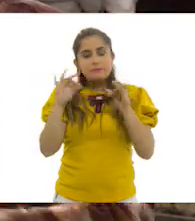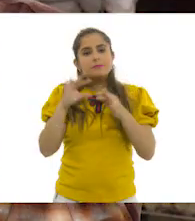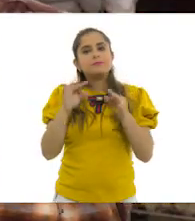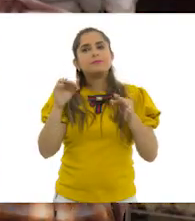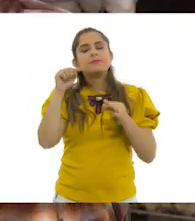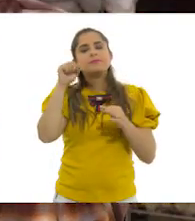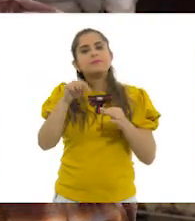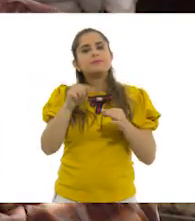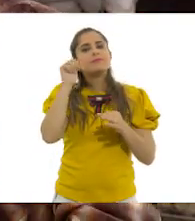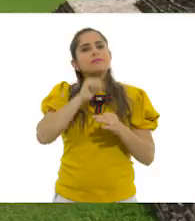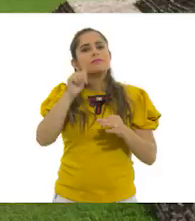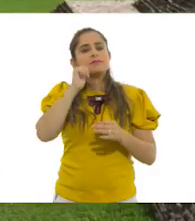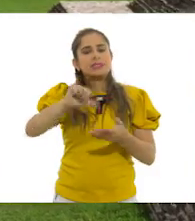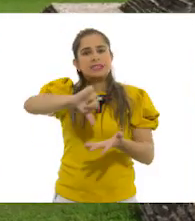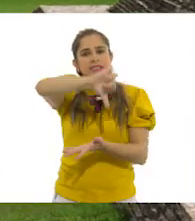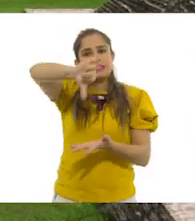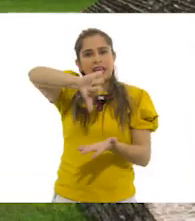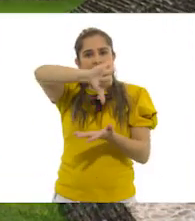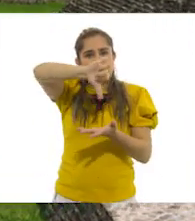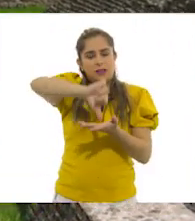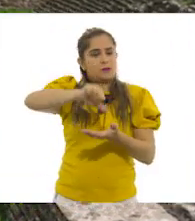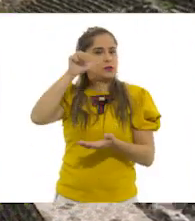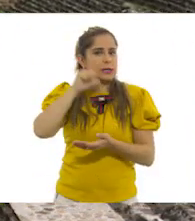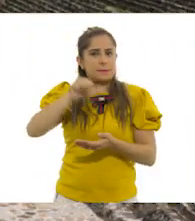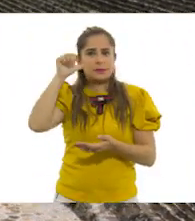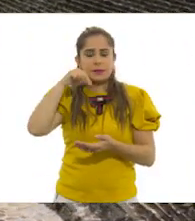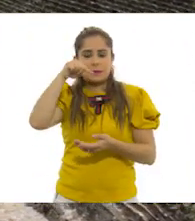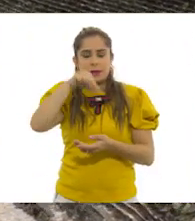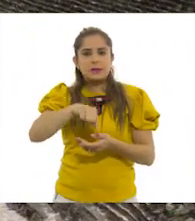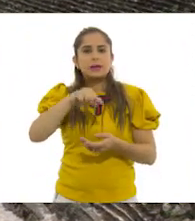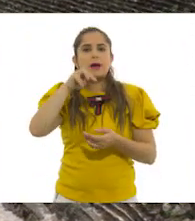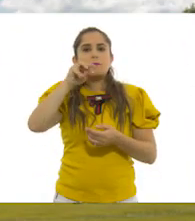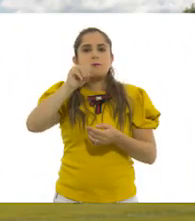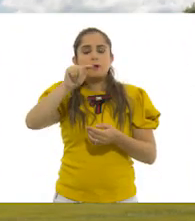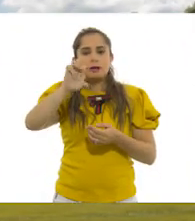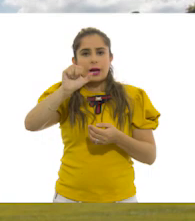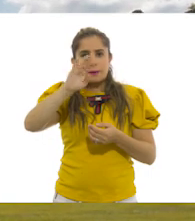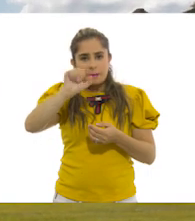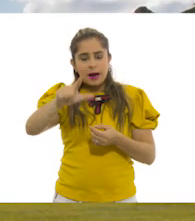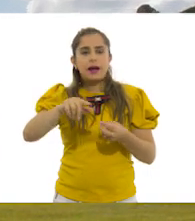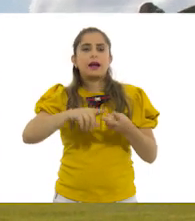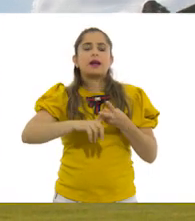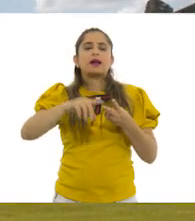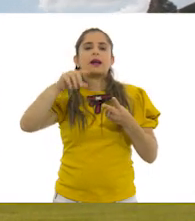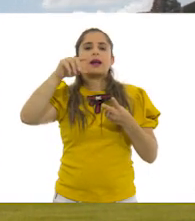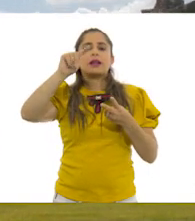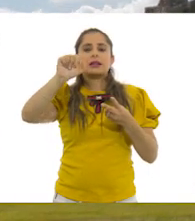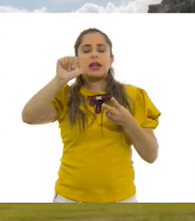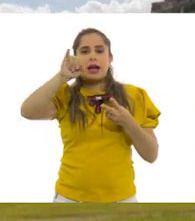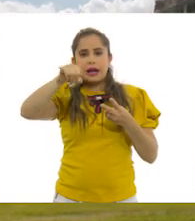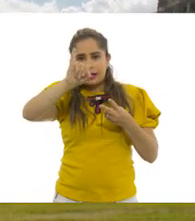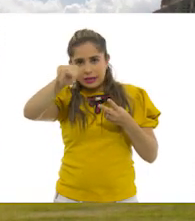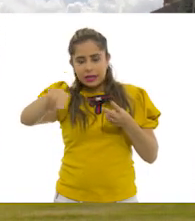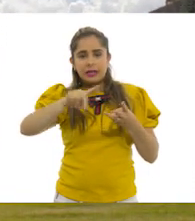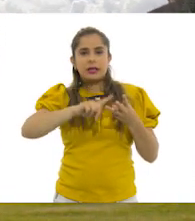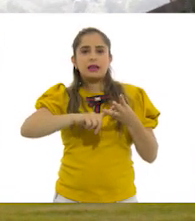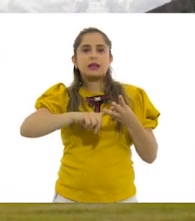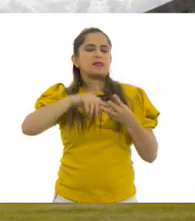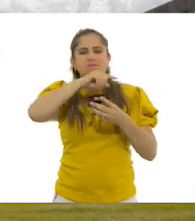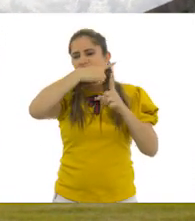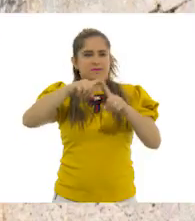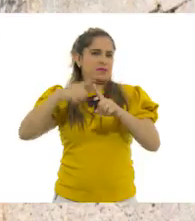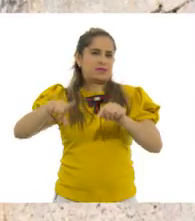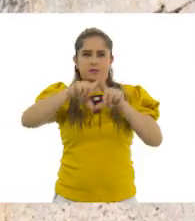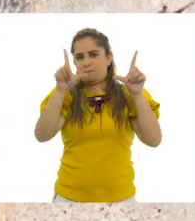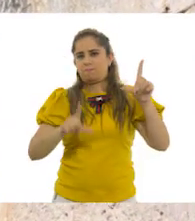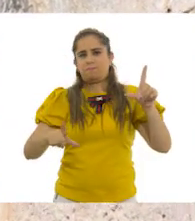generalmente se encuentra en los grandes centros ceremoniales, por ejemplo, Monte Albán, Chichén Itzá, en Tajín, en muchos lugares de Mesoamérica, pero